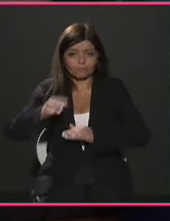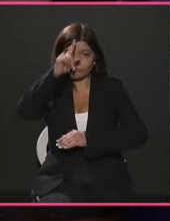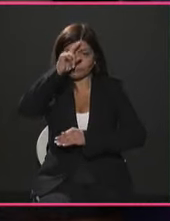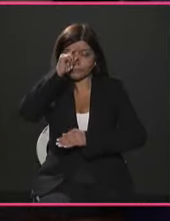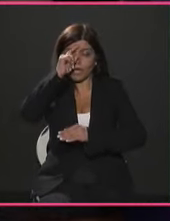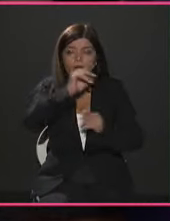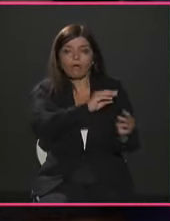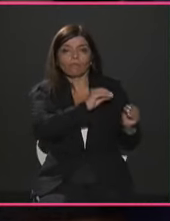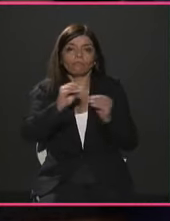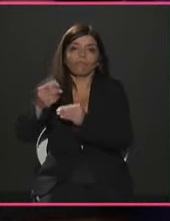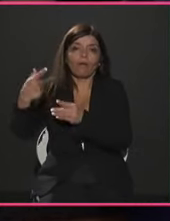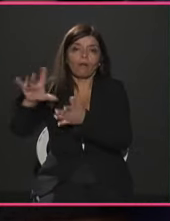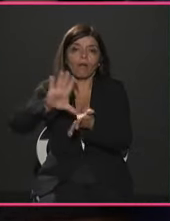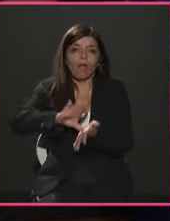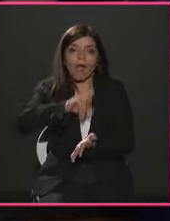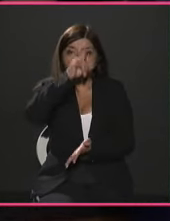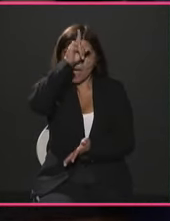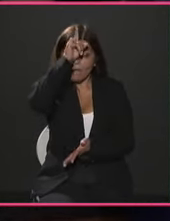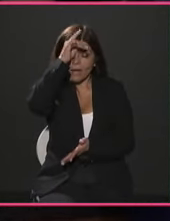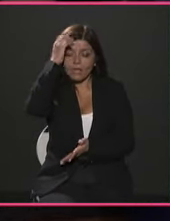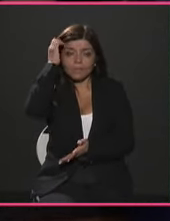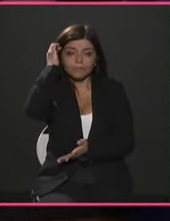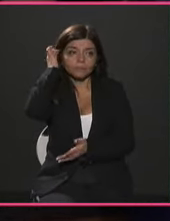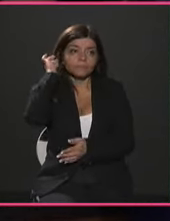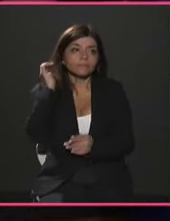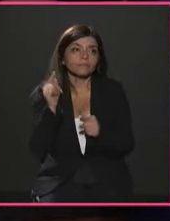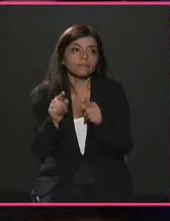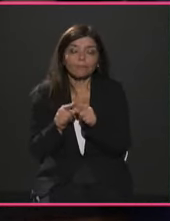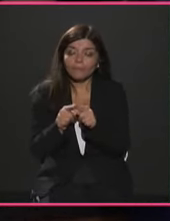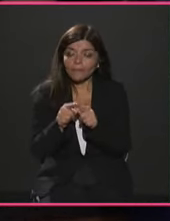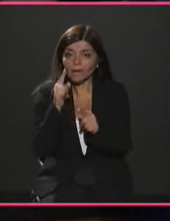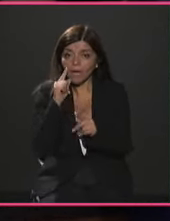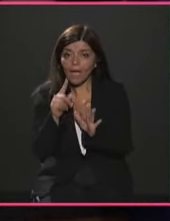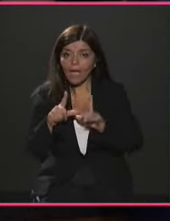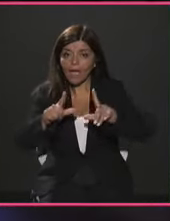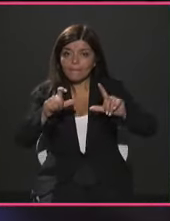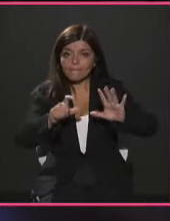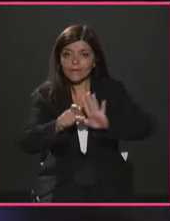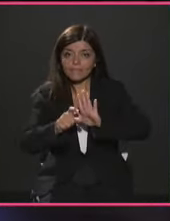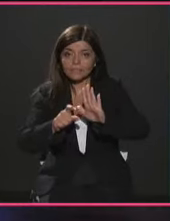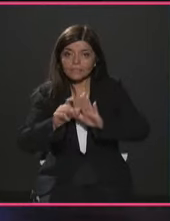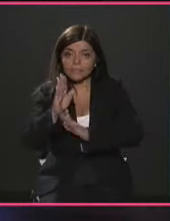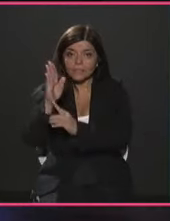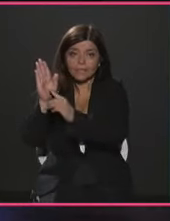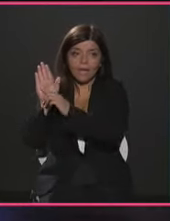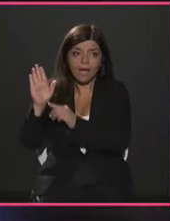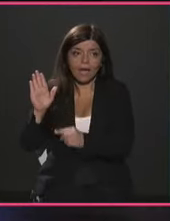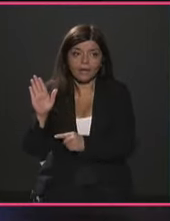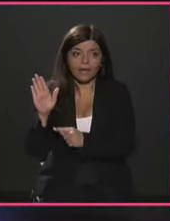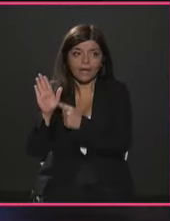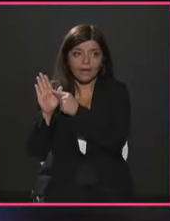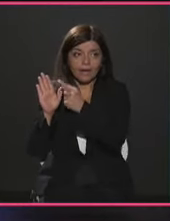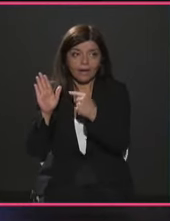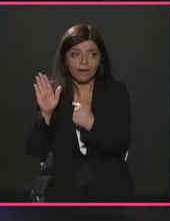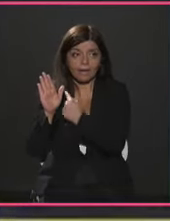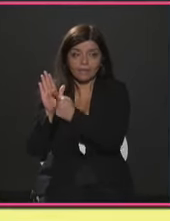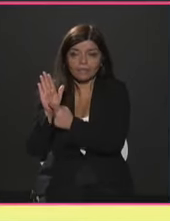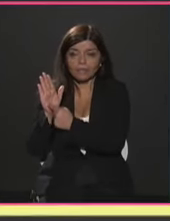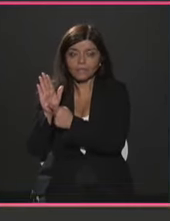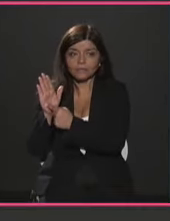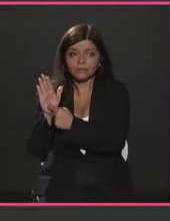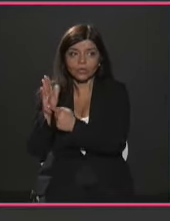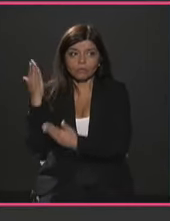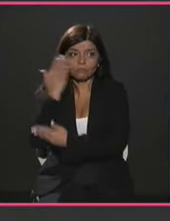mandaron a Alemania la imagen aquí a la derecha es é en su